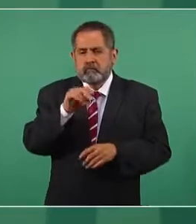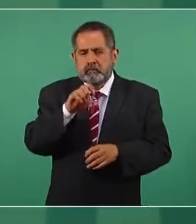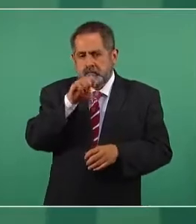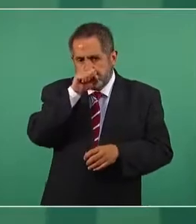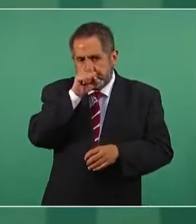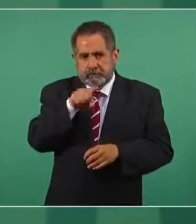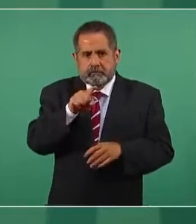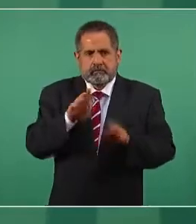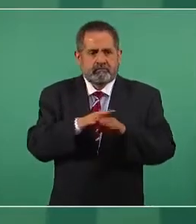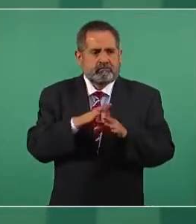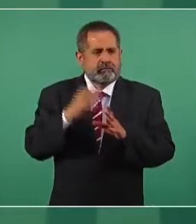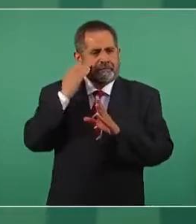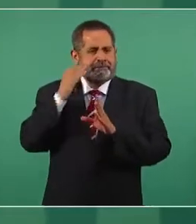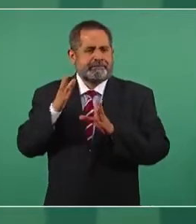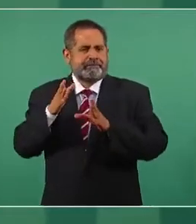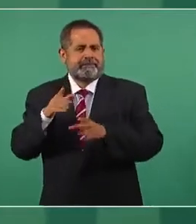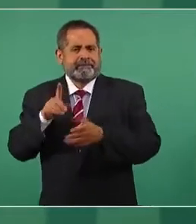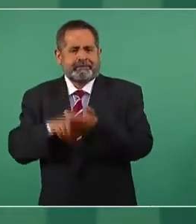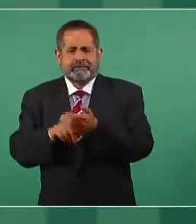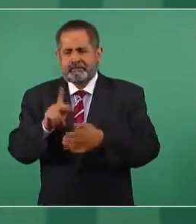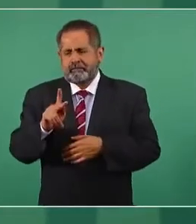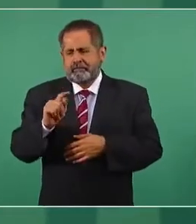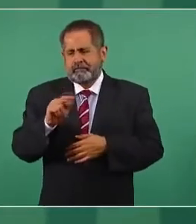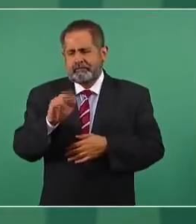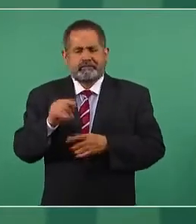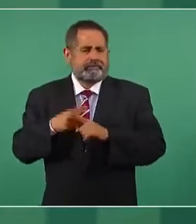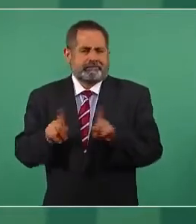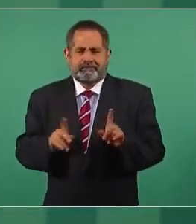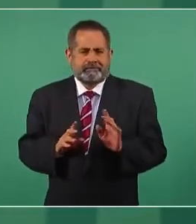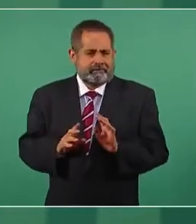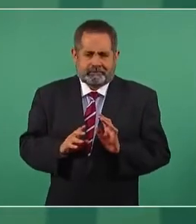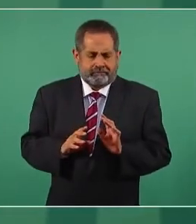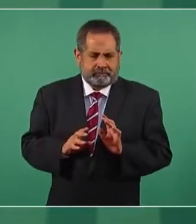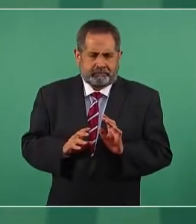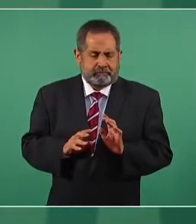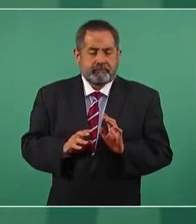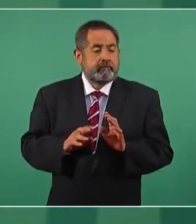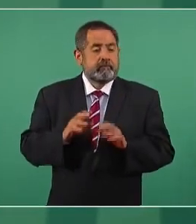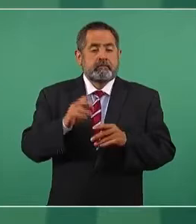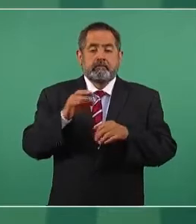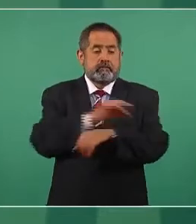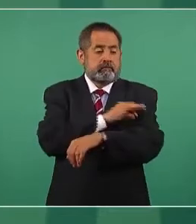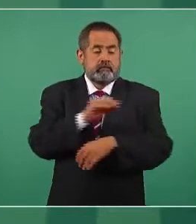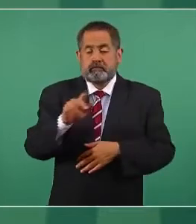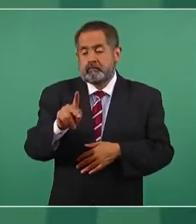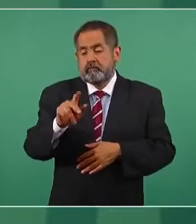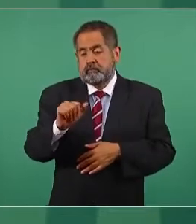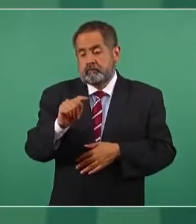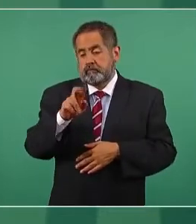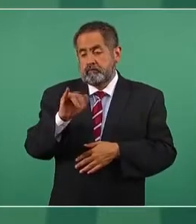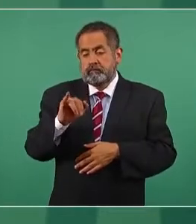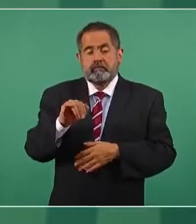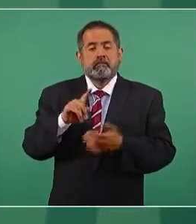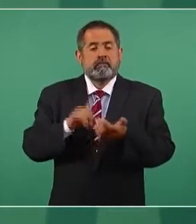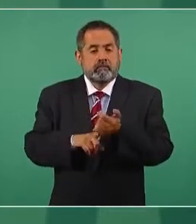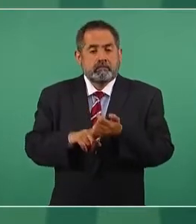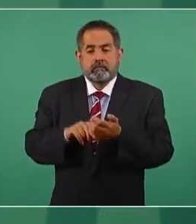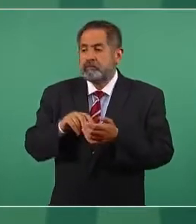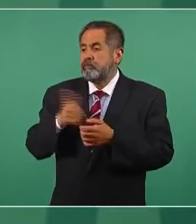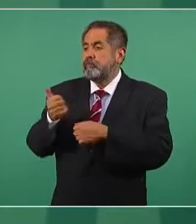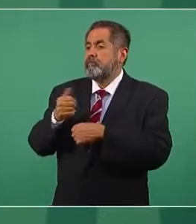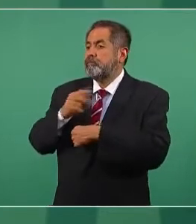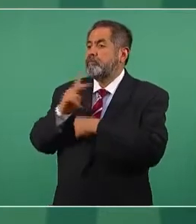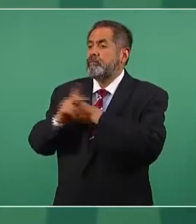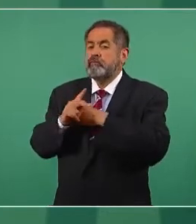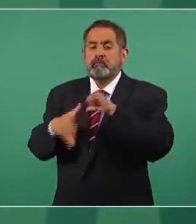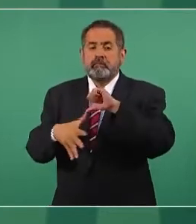con la fase 3 de la vacuna patria. La fase 3 de la vacuna patria es invitar a otros países de América